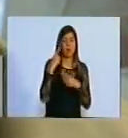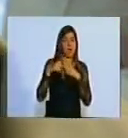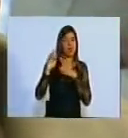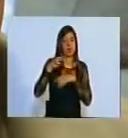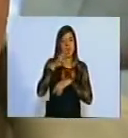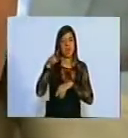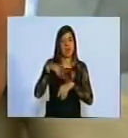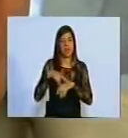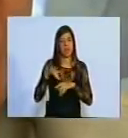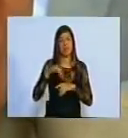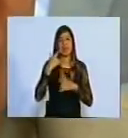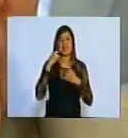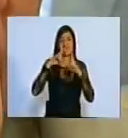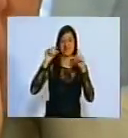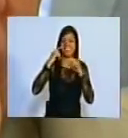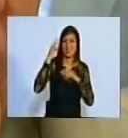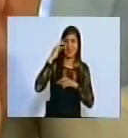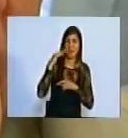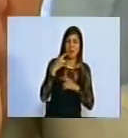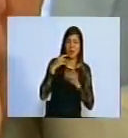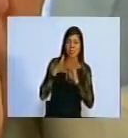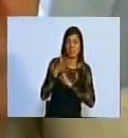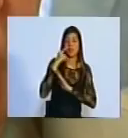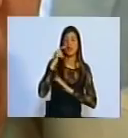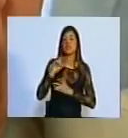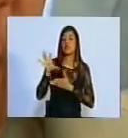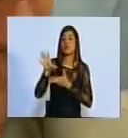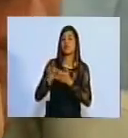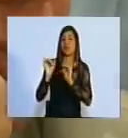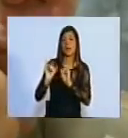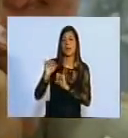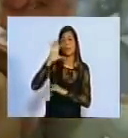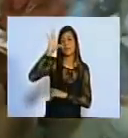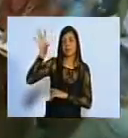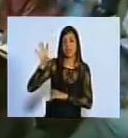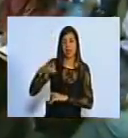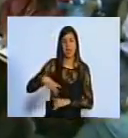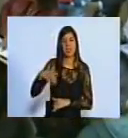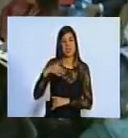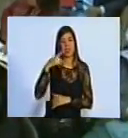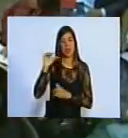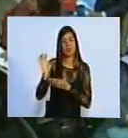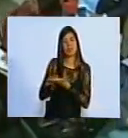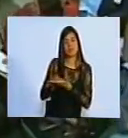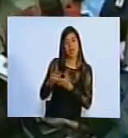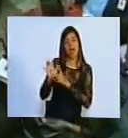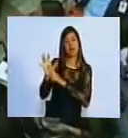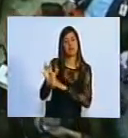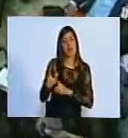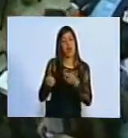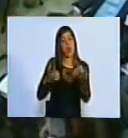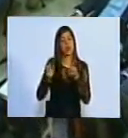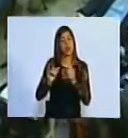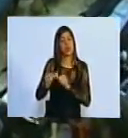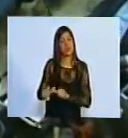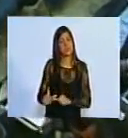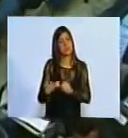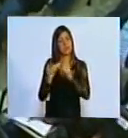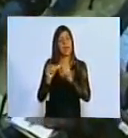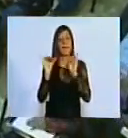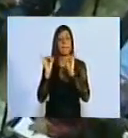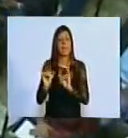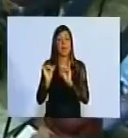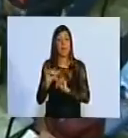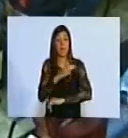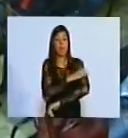a decir de Bolívar reproducían esquemas políticos extranjeros y oligárquicos, perpetuando la dominación de los mismos sectores privilegiados